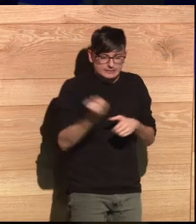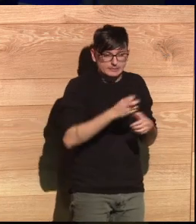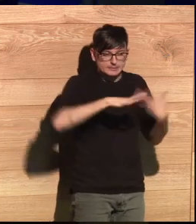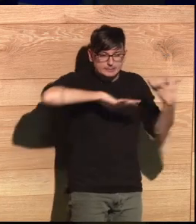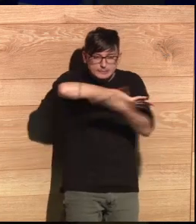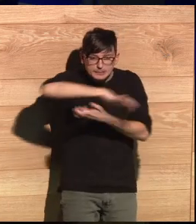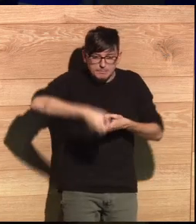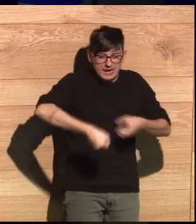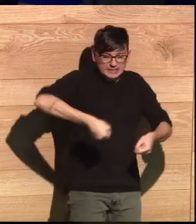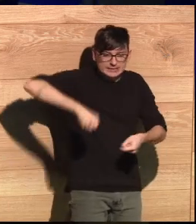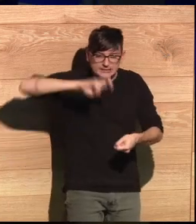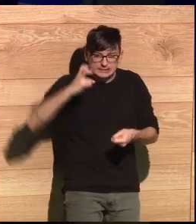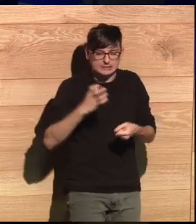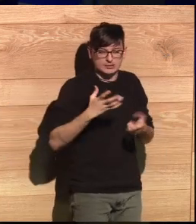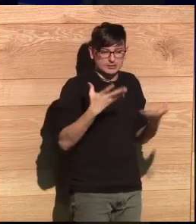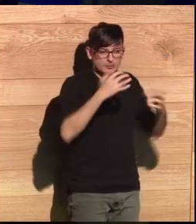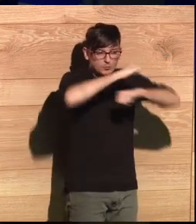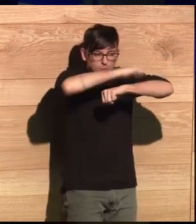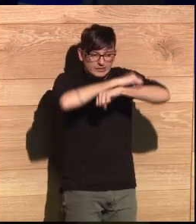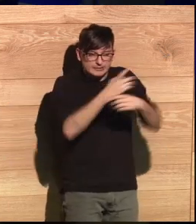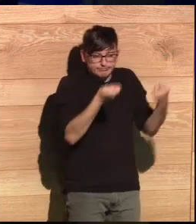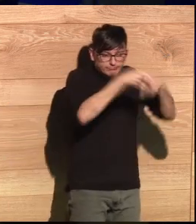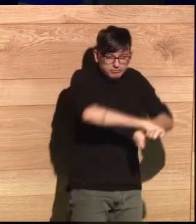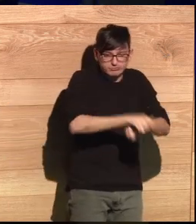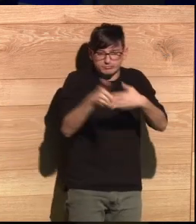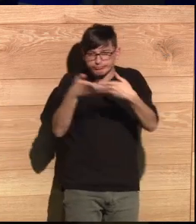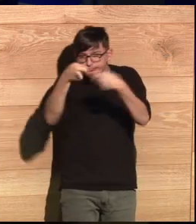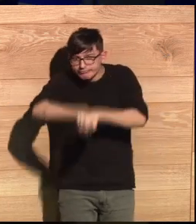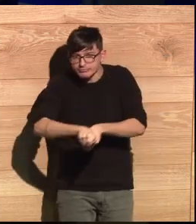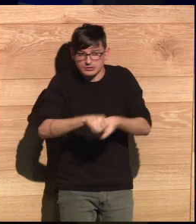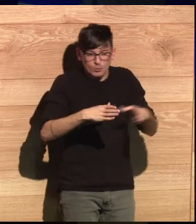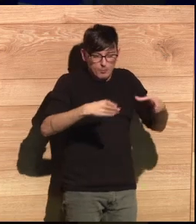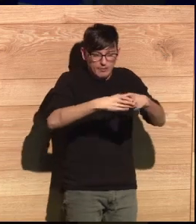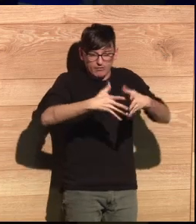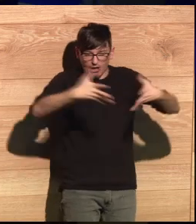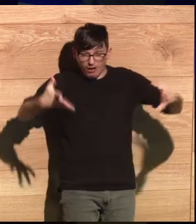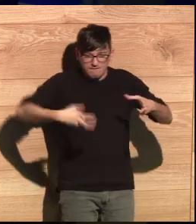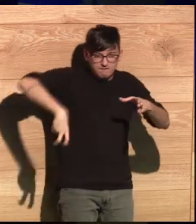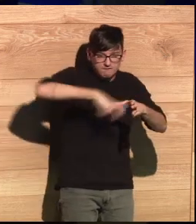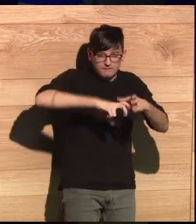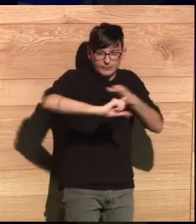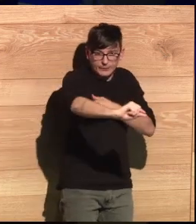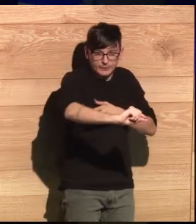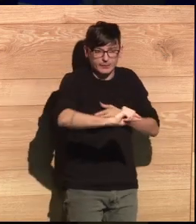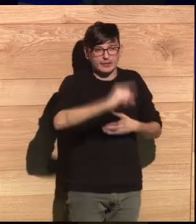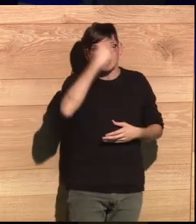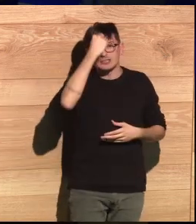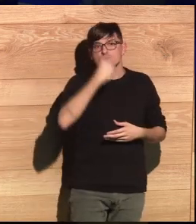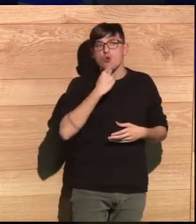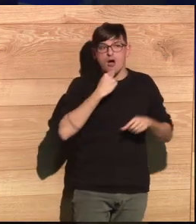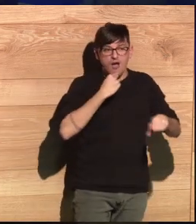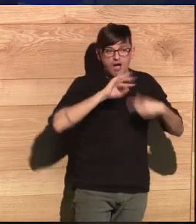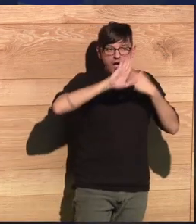jaleo. Cerraron puertas y ventanas con candados y partieron en un barco enorme que zarpó del puerto de Lisboa rumbo a